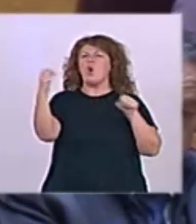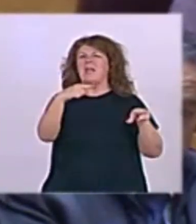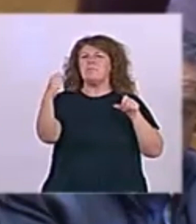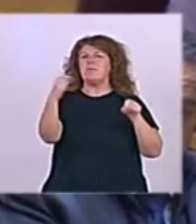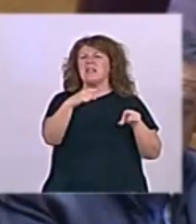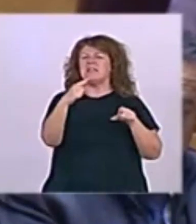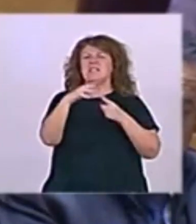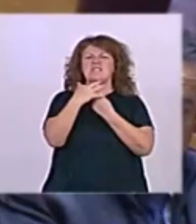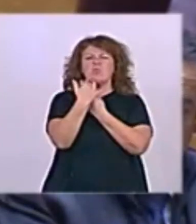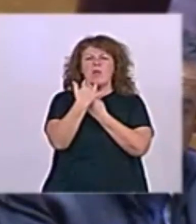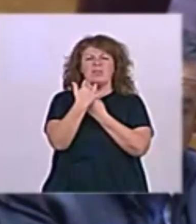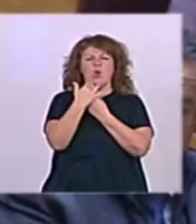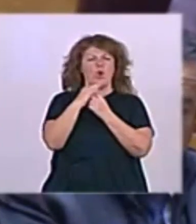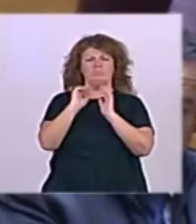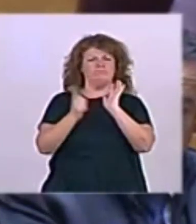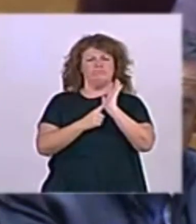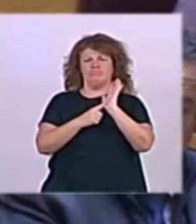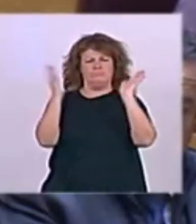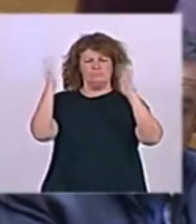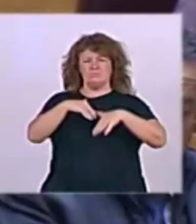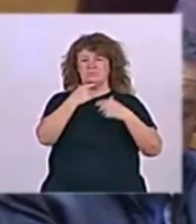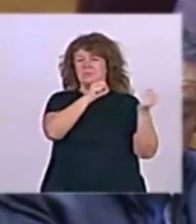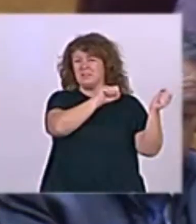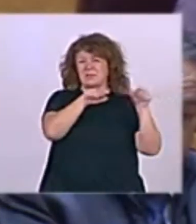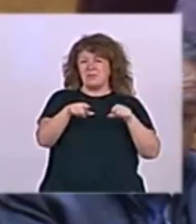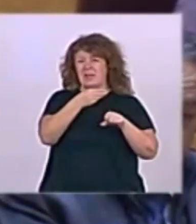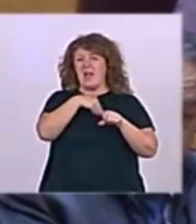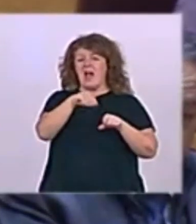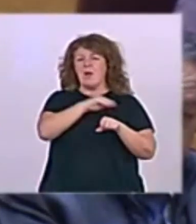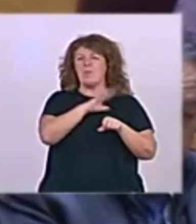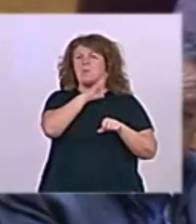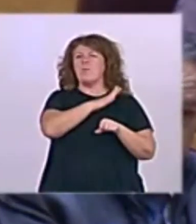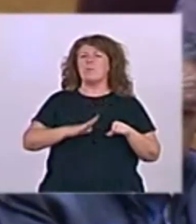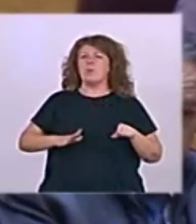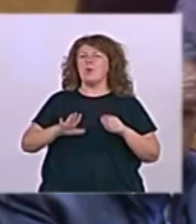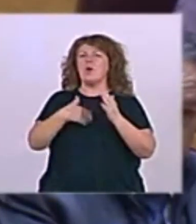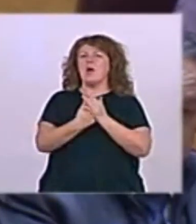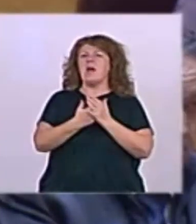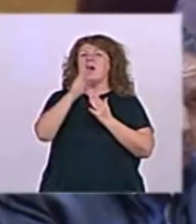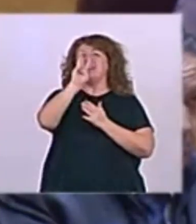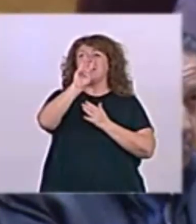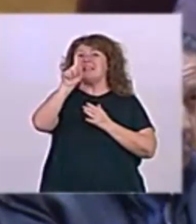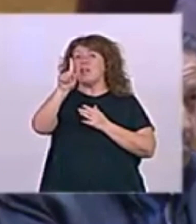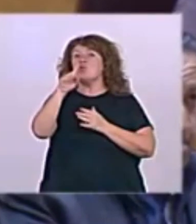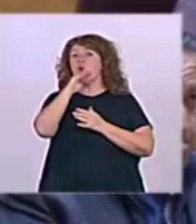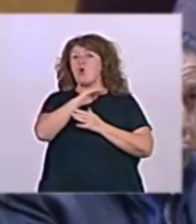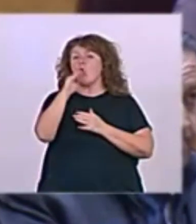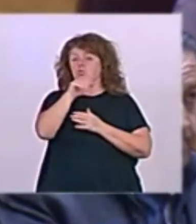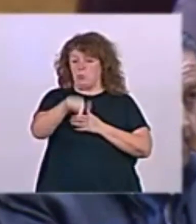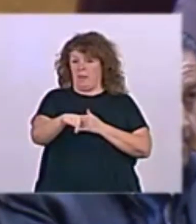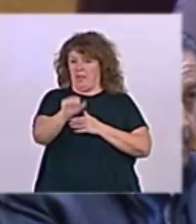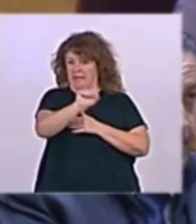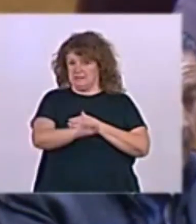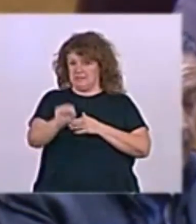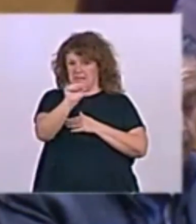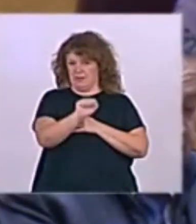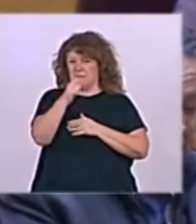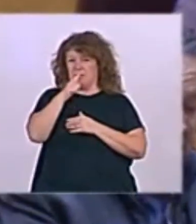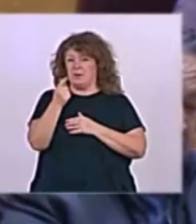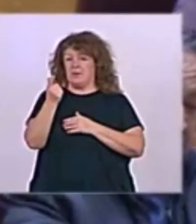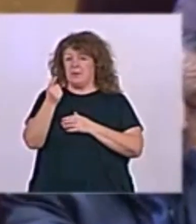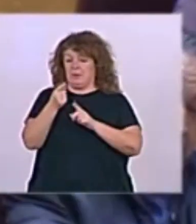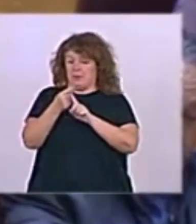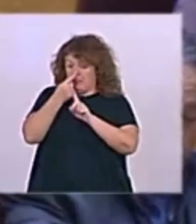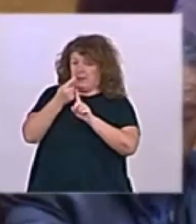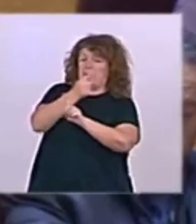oficiales Provisionales A 31 de octubre En este ejercicio Frente a los 29.000 28.196 Del ejercicio pasado Es decir Un